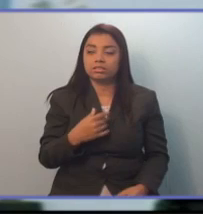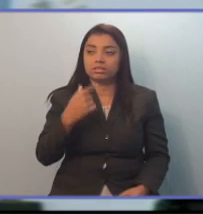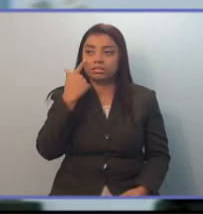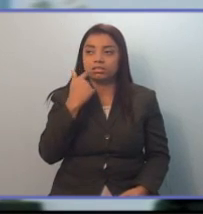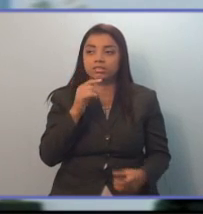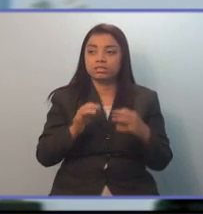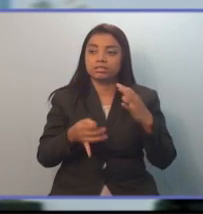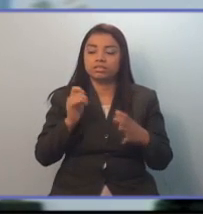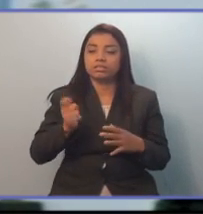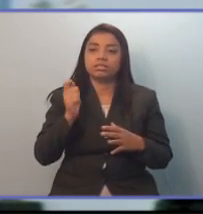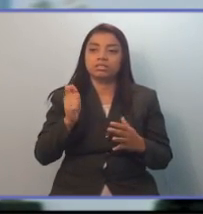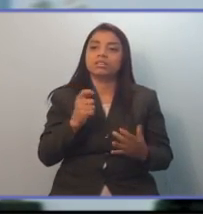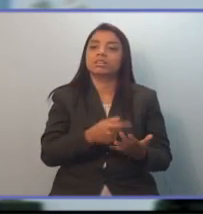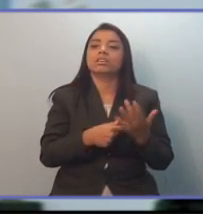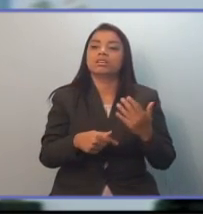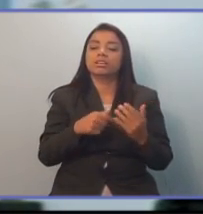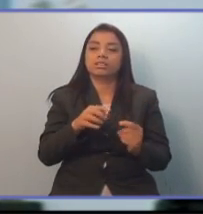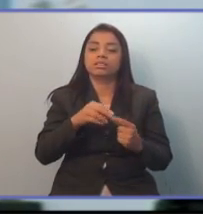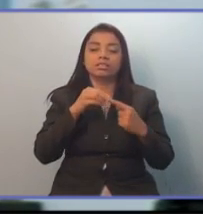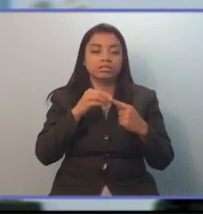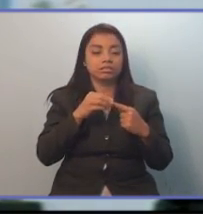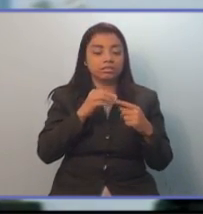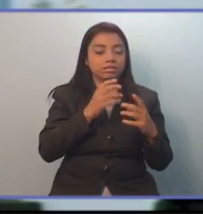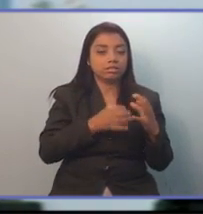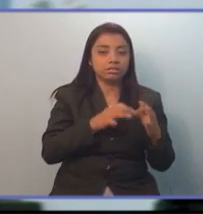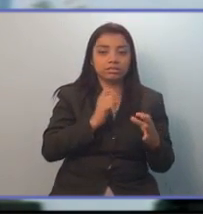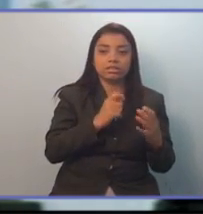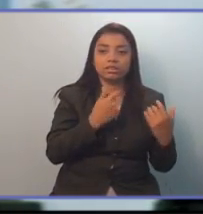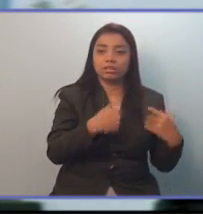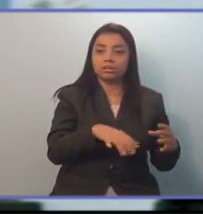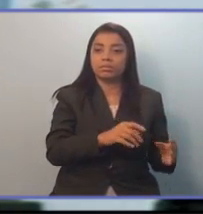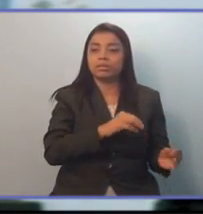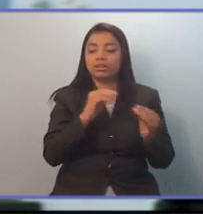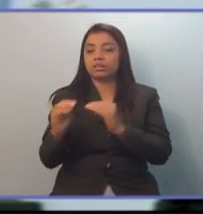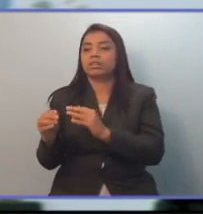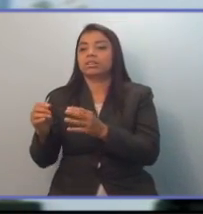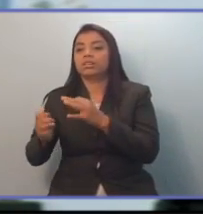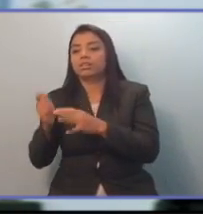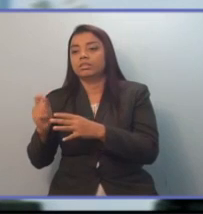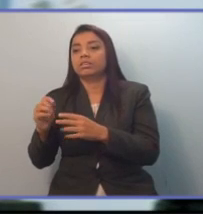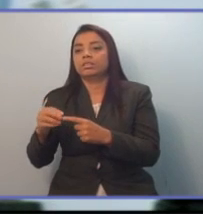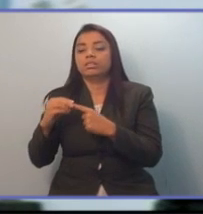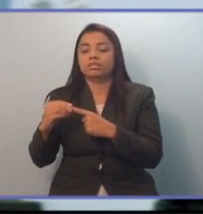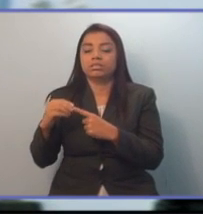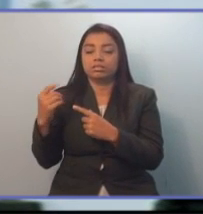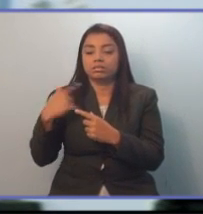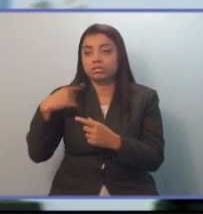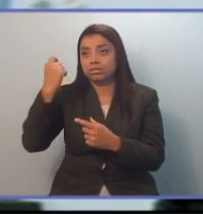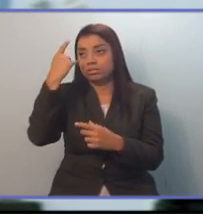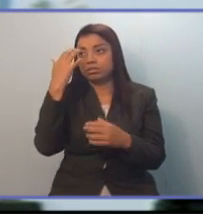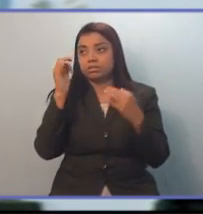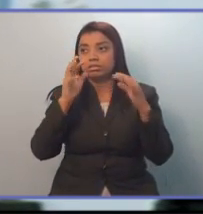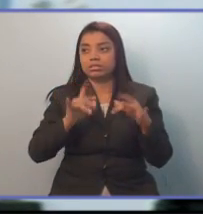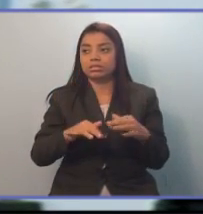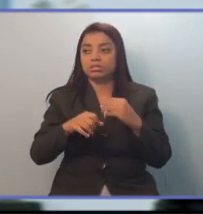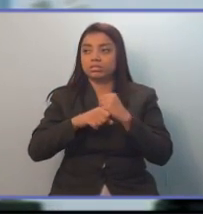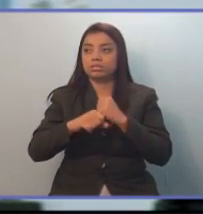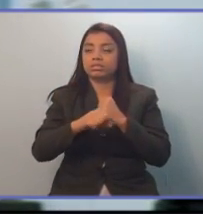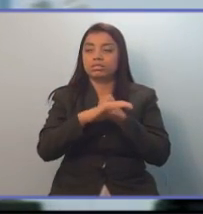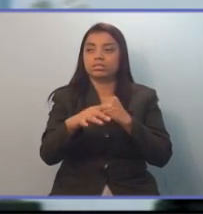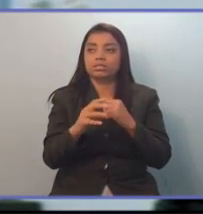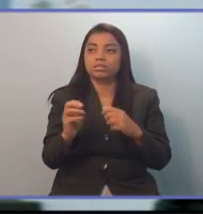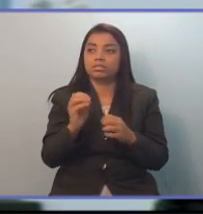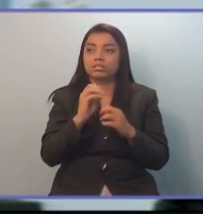comunes pasaran a ser especializados. Hubieron varias alternativas ahí, pero entiendo que ya hubo un pronunciamiento y hasta ahora pues no ha habido